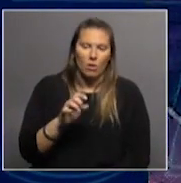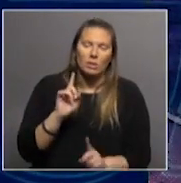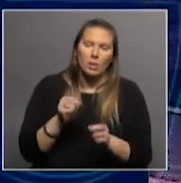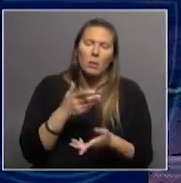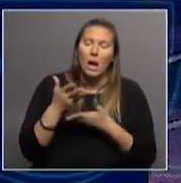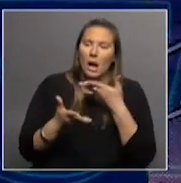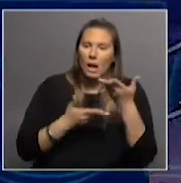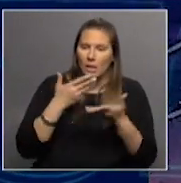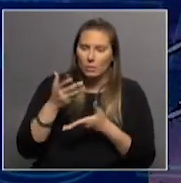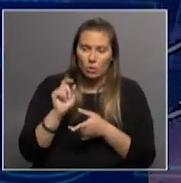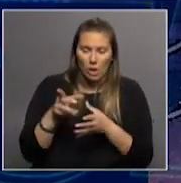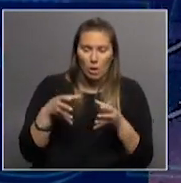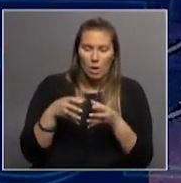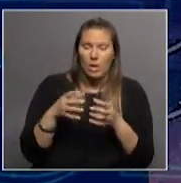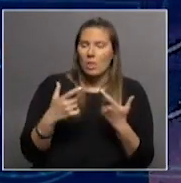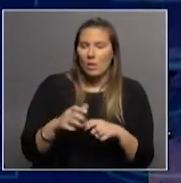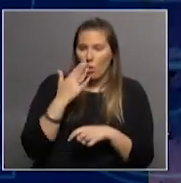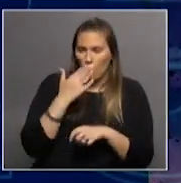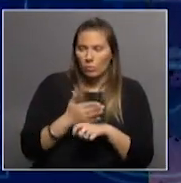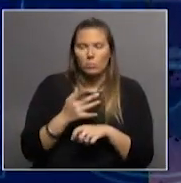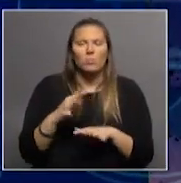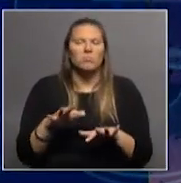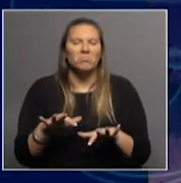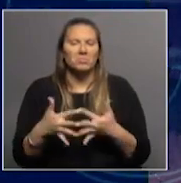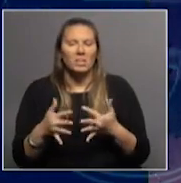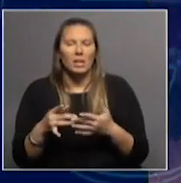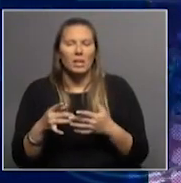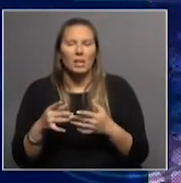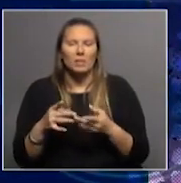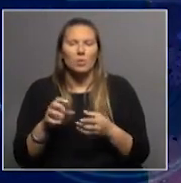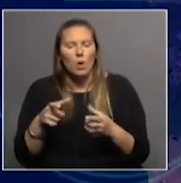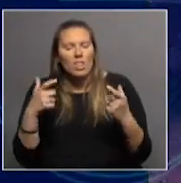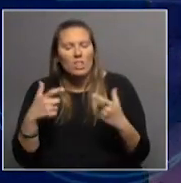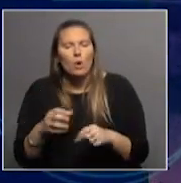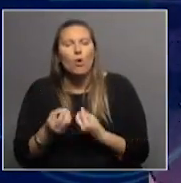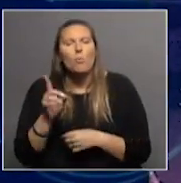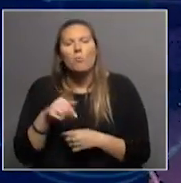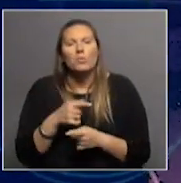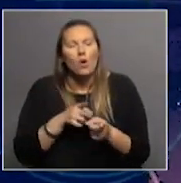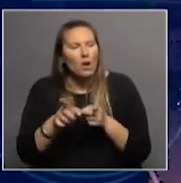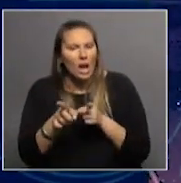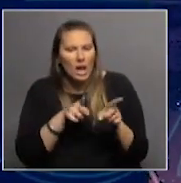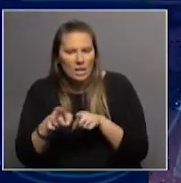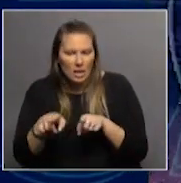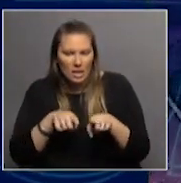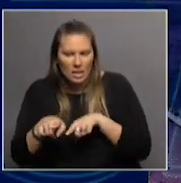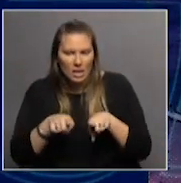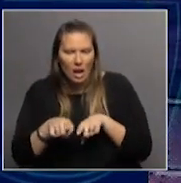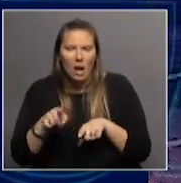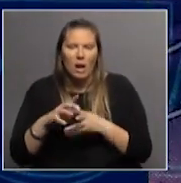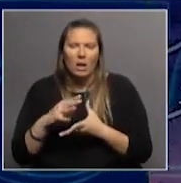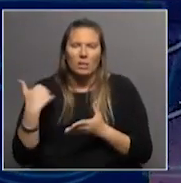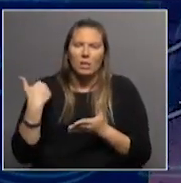también los temas de maldigo el sábado que significan en tu carrera maldigo porque porque venía no como una cosa más